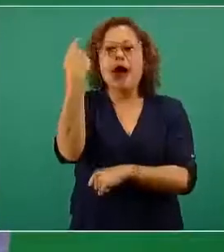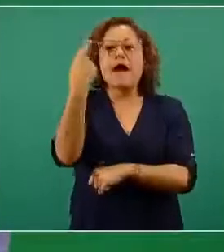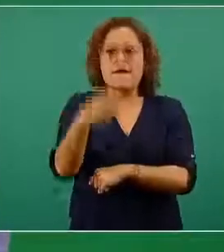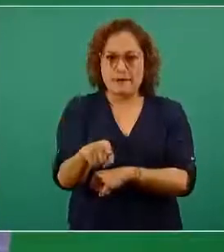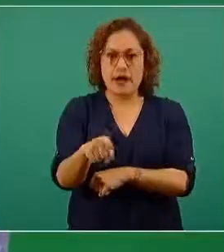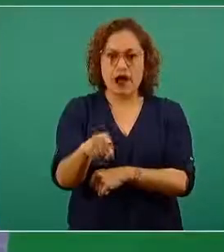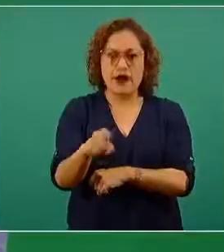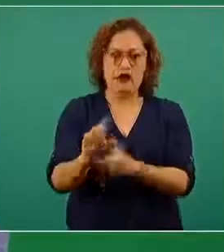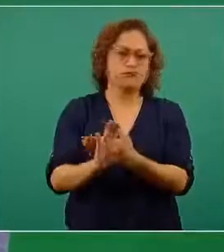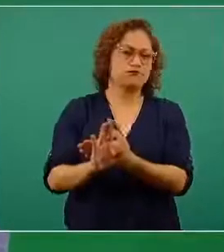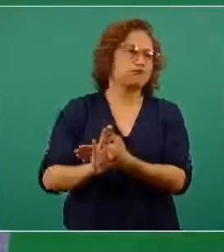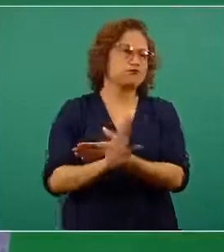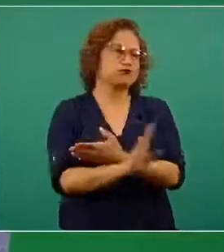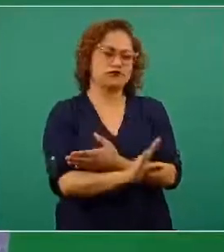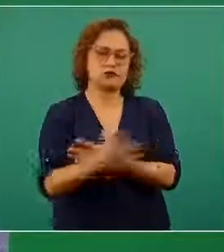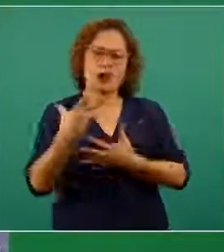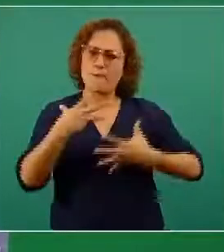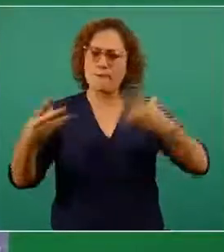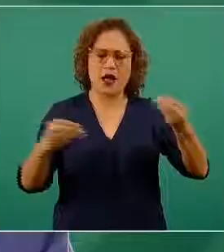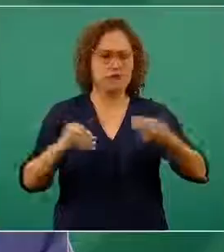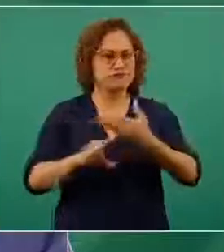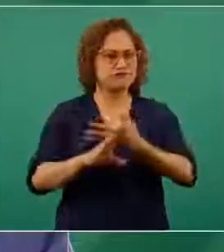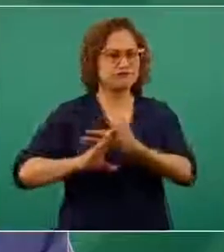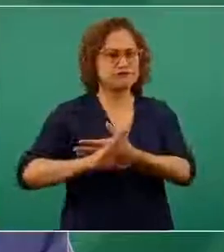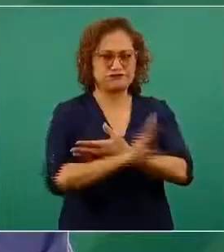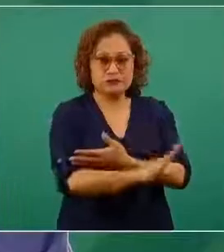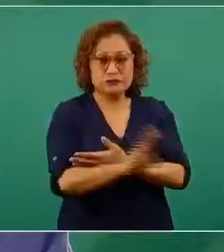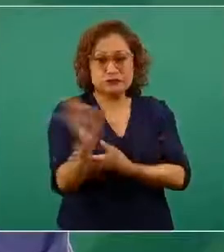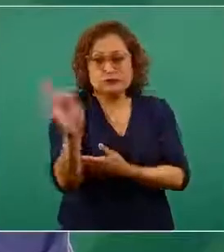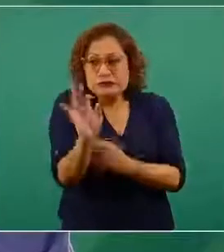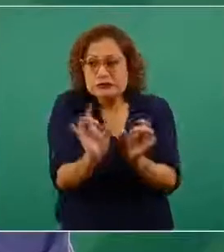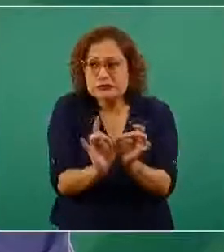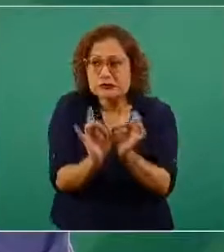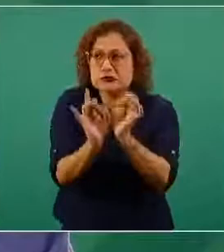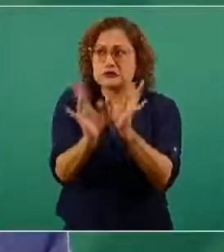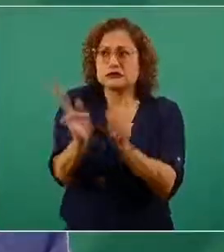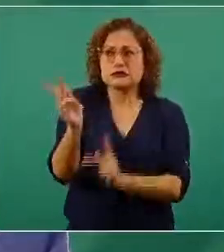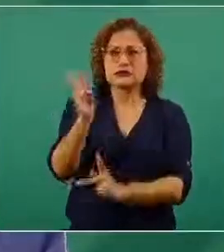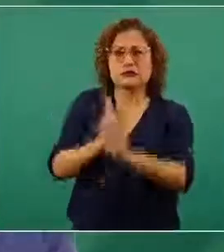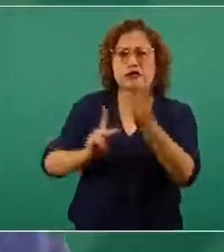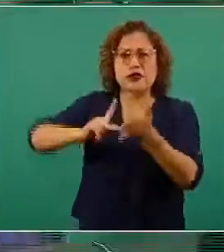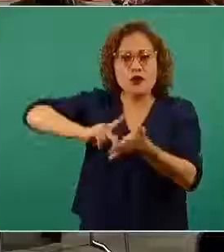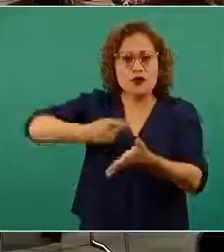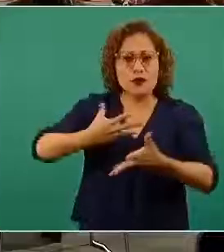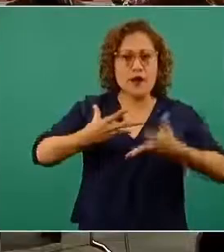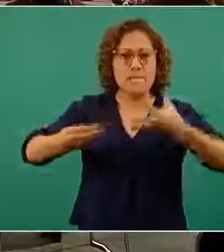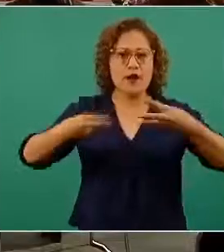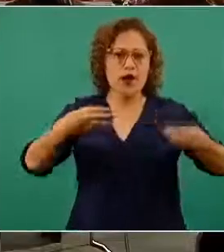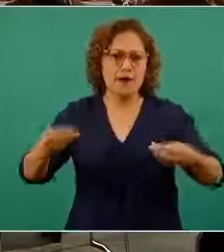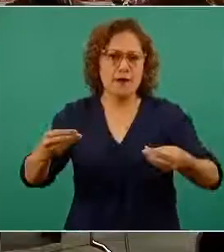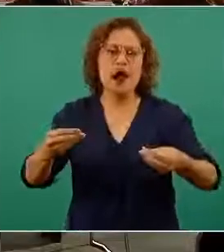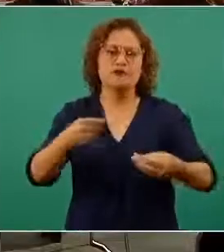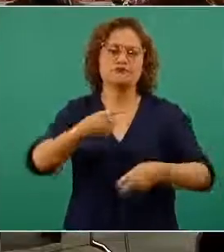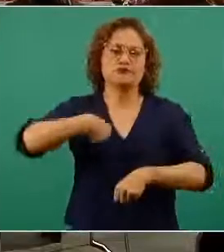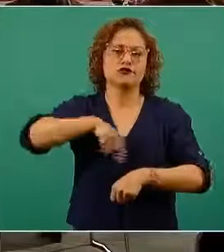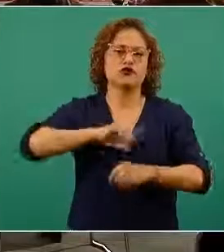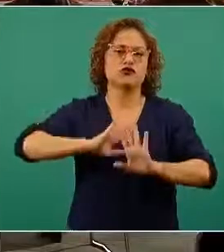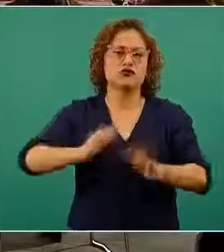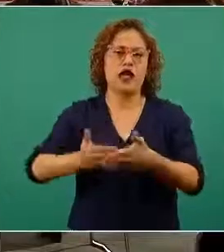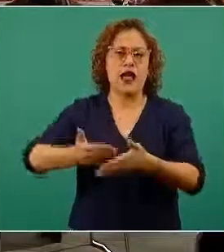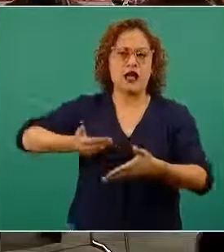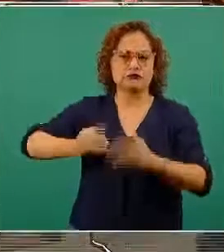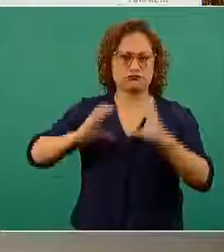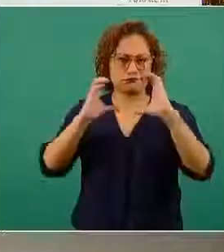logremos reducirlo al máximo posible en el menor tiempo posible. Le pido al doctor Alomía si empieza con el informe